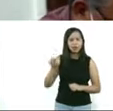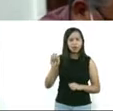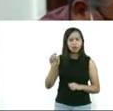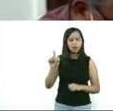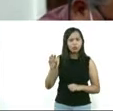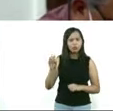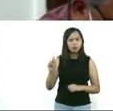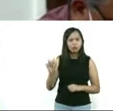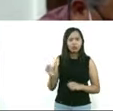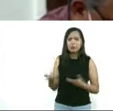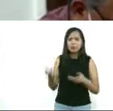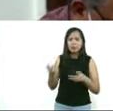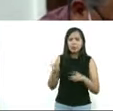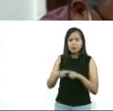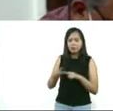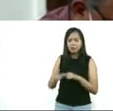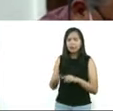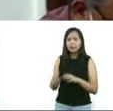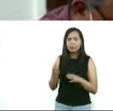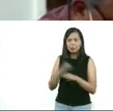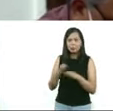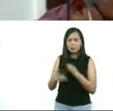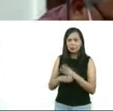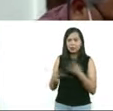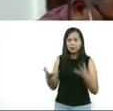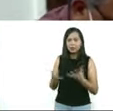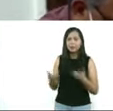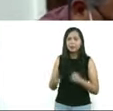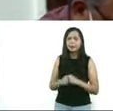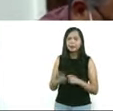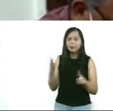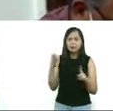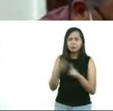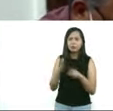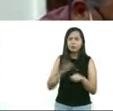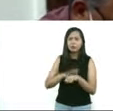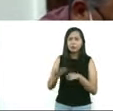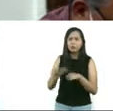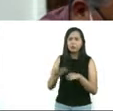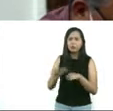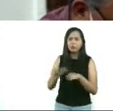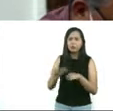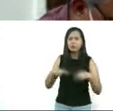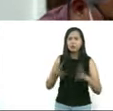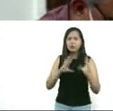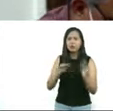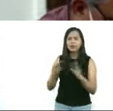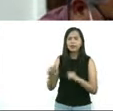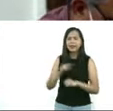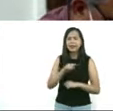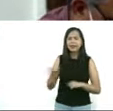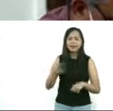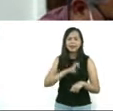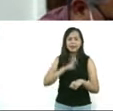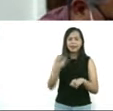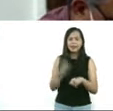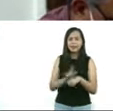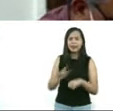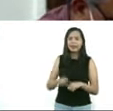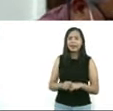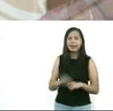para esta especie y sobre todo el objetivo es que se enseñe, ¿no?, a la gente la importancia de esta especie endémica de la